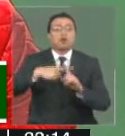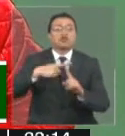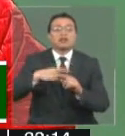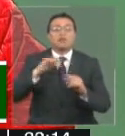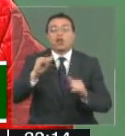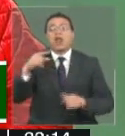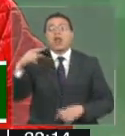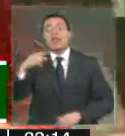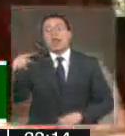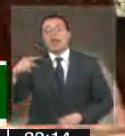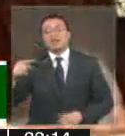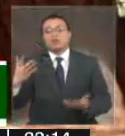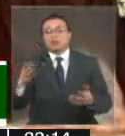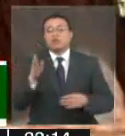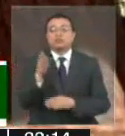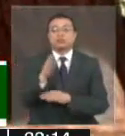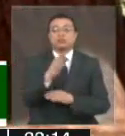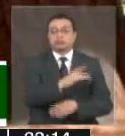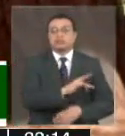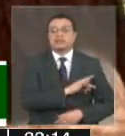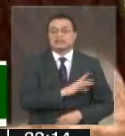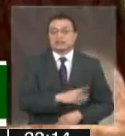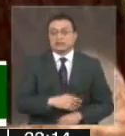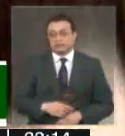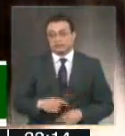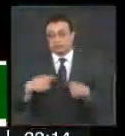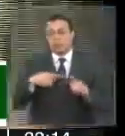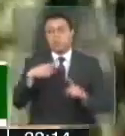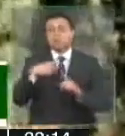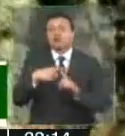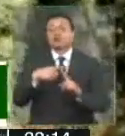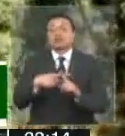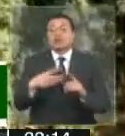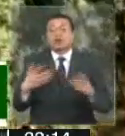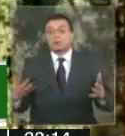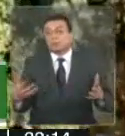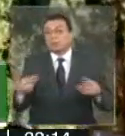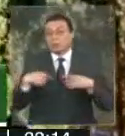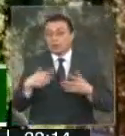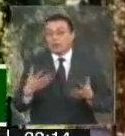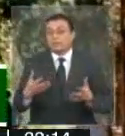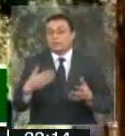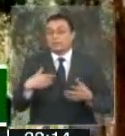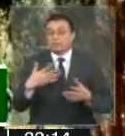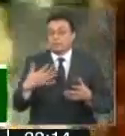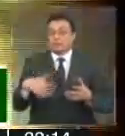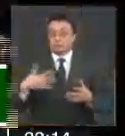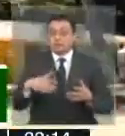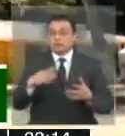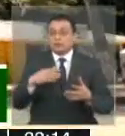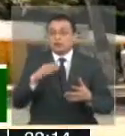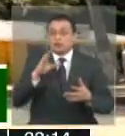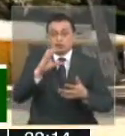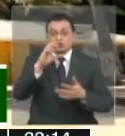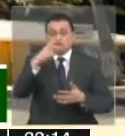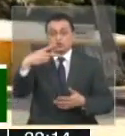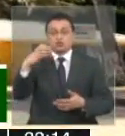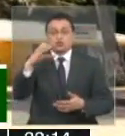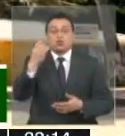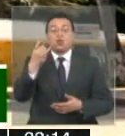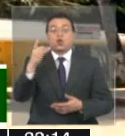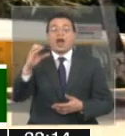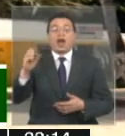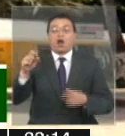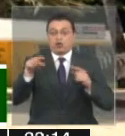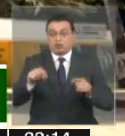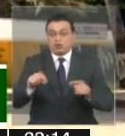negativas también en tu recorrido por Chile? Mira, positivas, destacaría la... Sendero Los Chucaos. Sí. Ahí